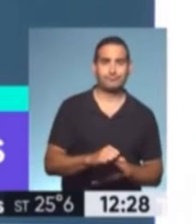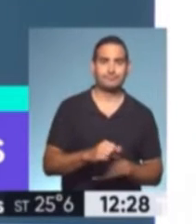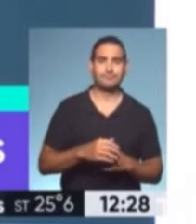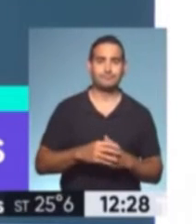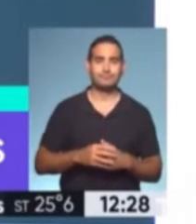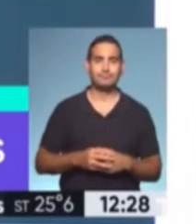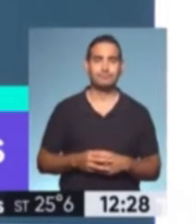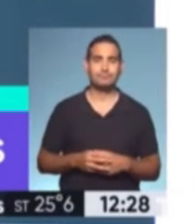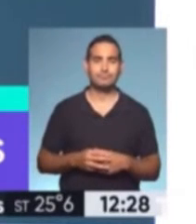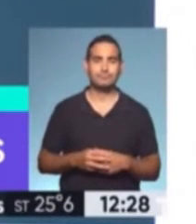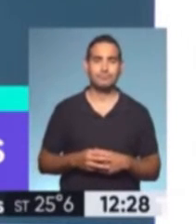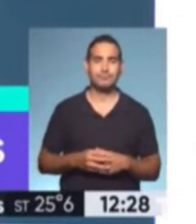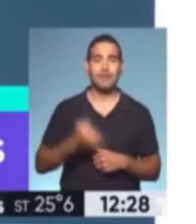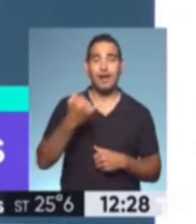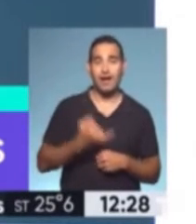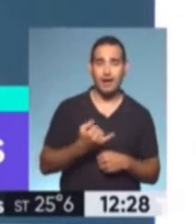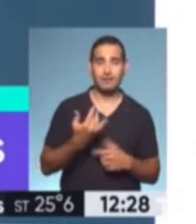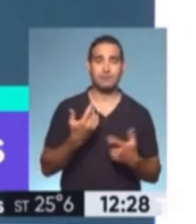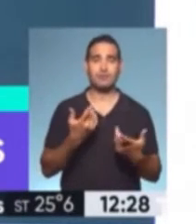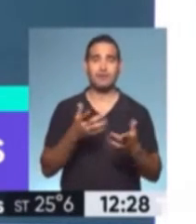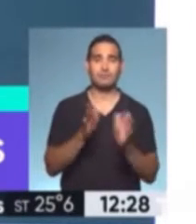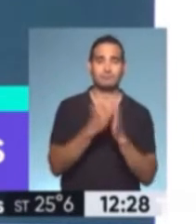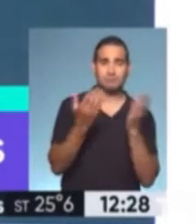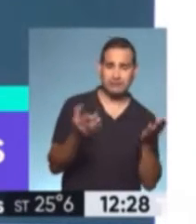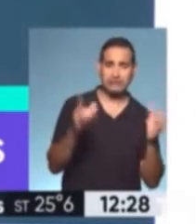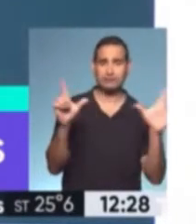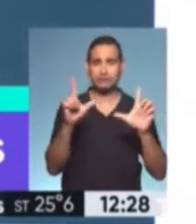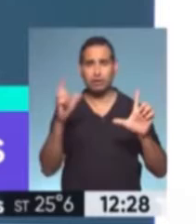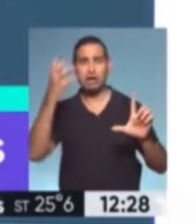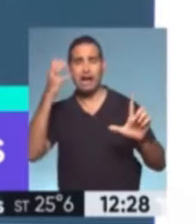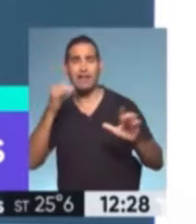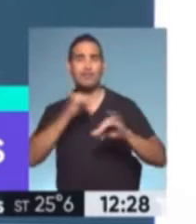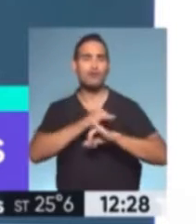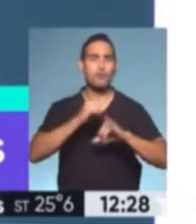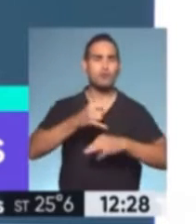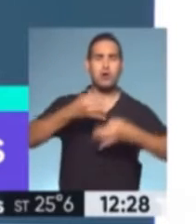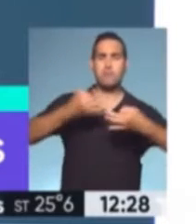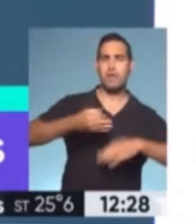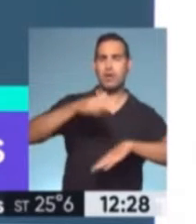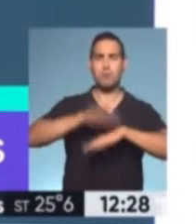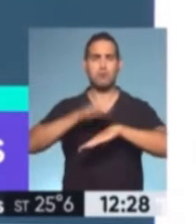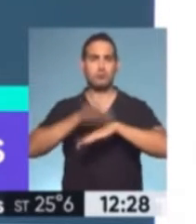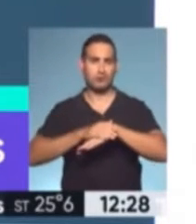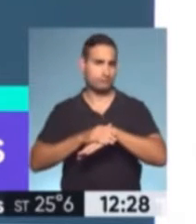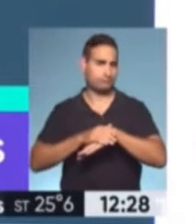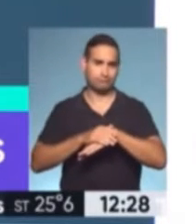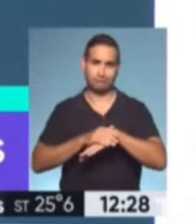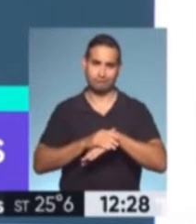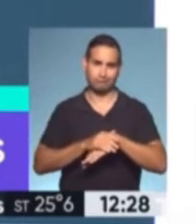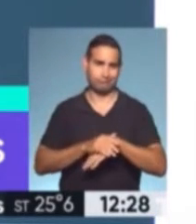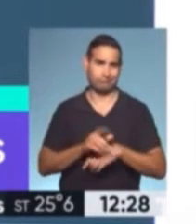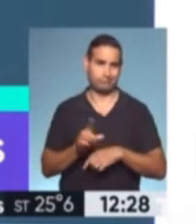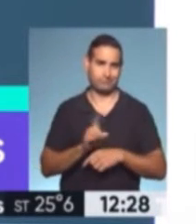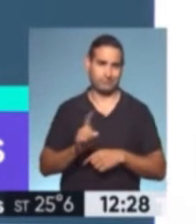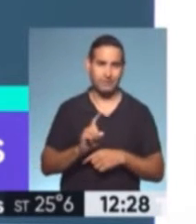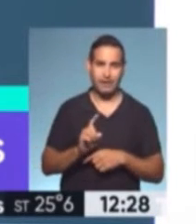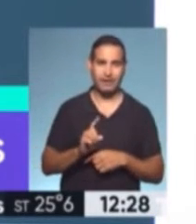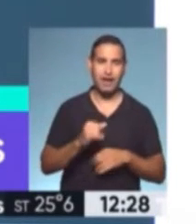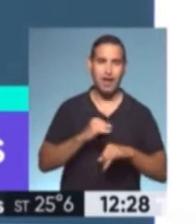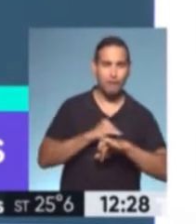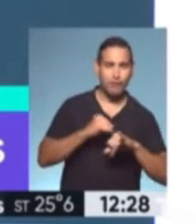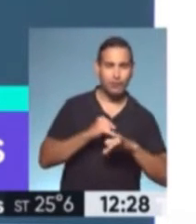hay muchos medios que, en vez de informar, de tener responsabilidad, de tener de